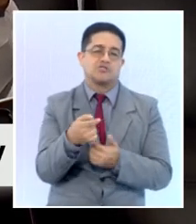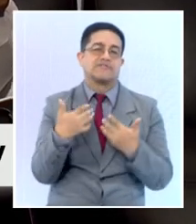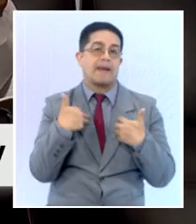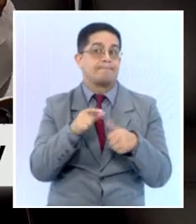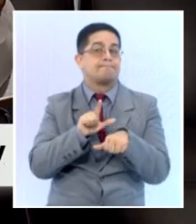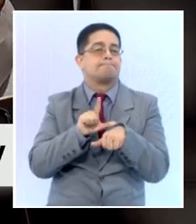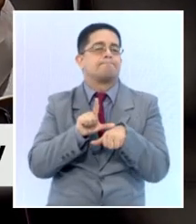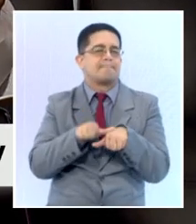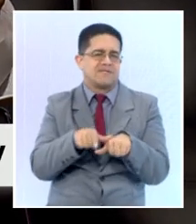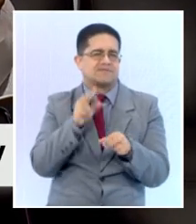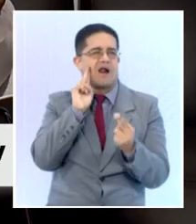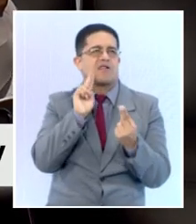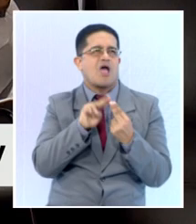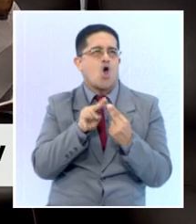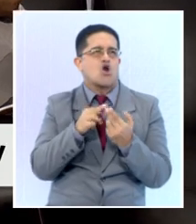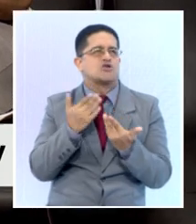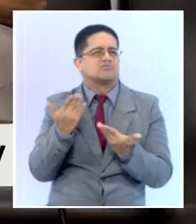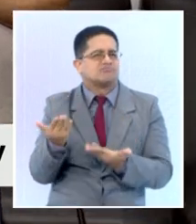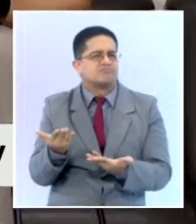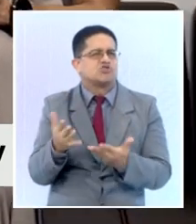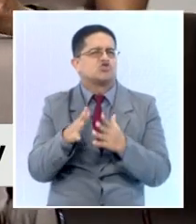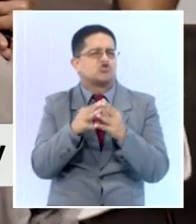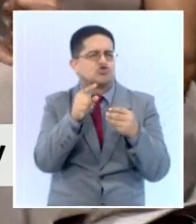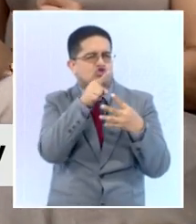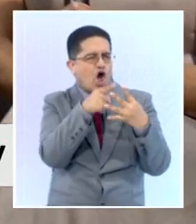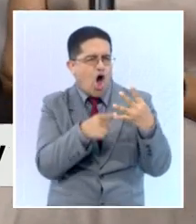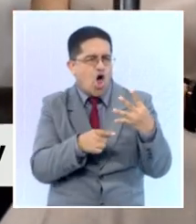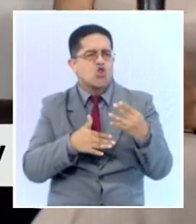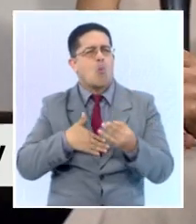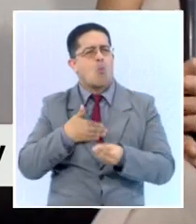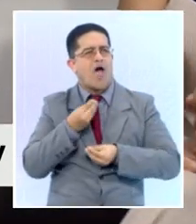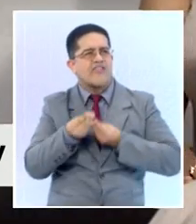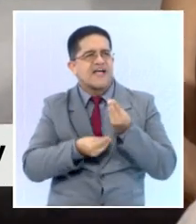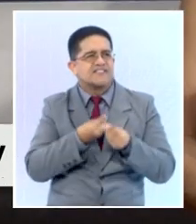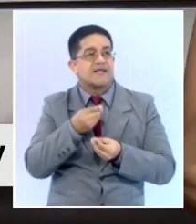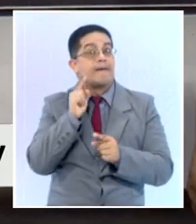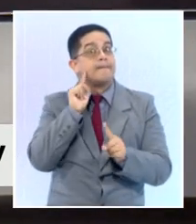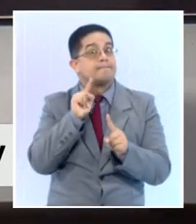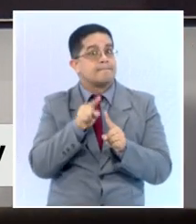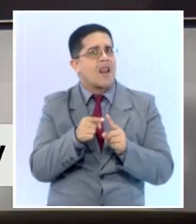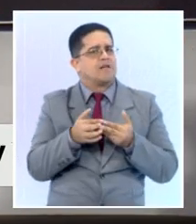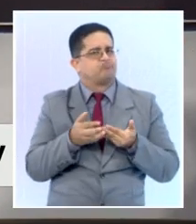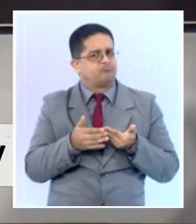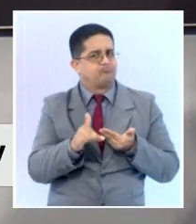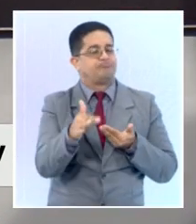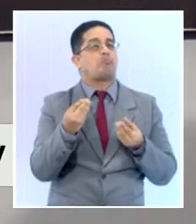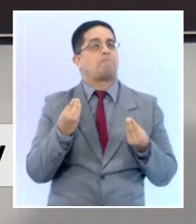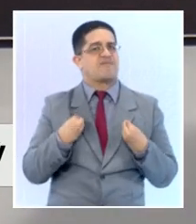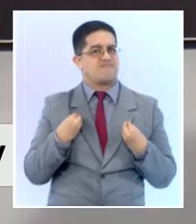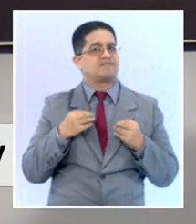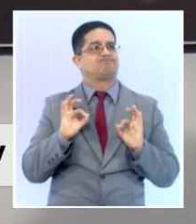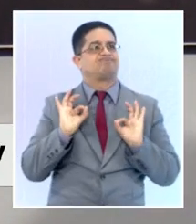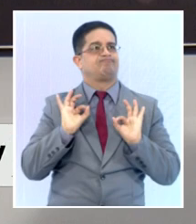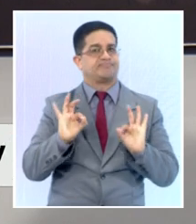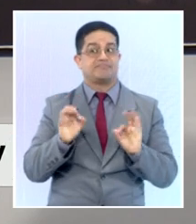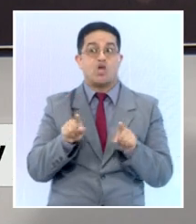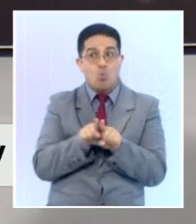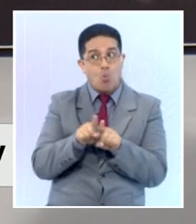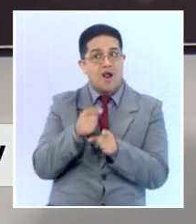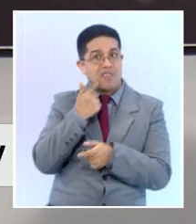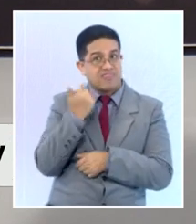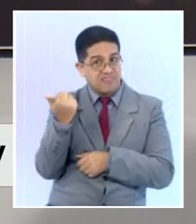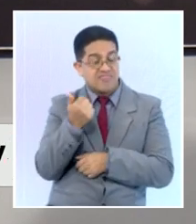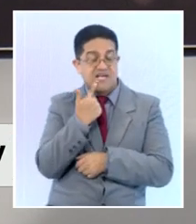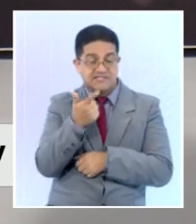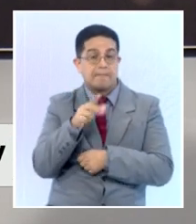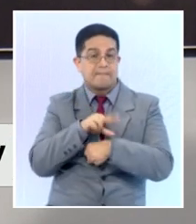conocer parte no de todas esas cosas que podemos hacer para lograr esa longevidad que como bien destacaba la doctora